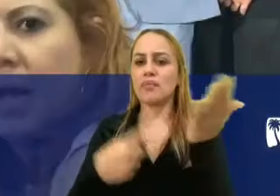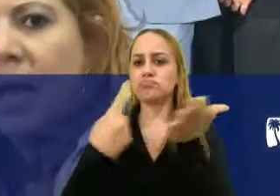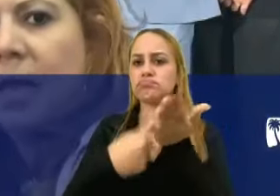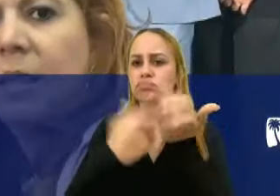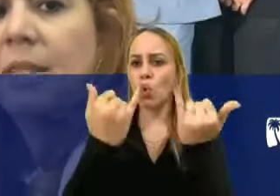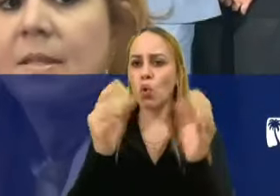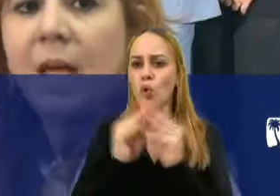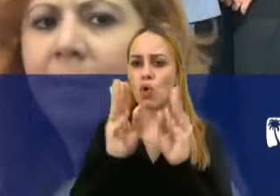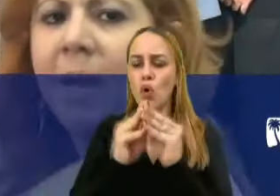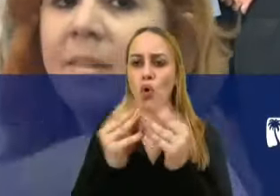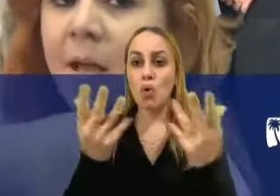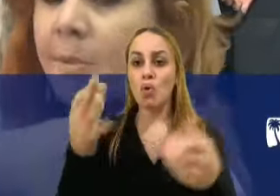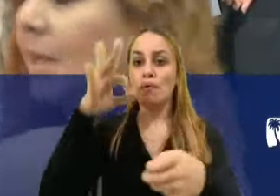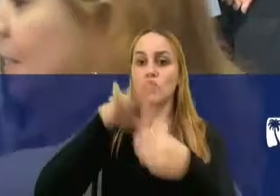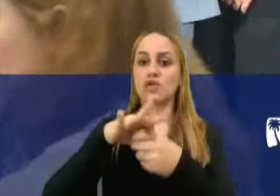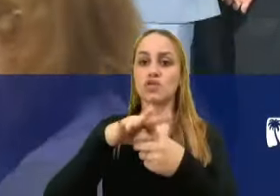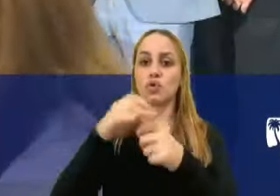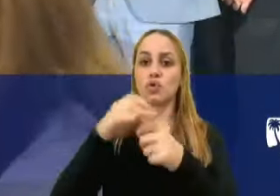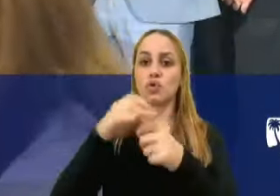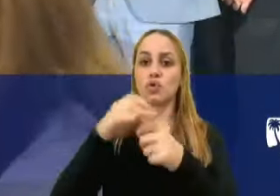secundados tenemos un orden acá de los